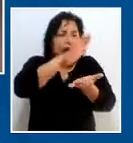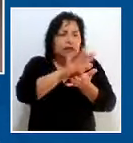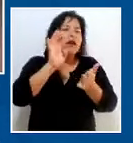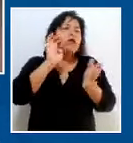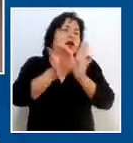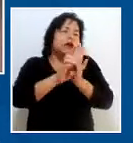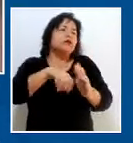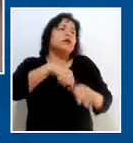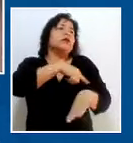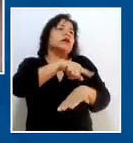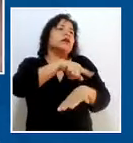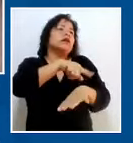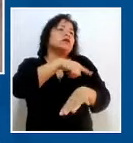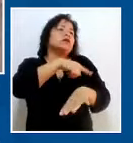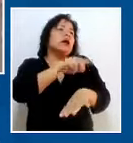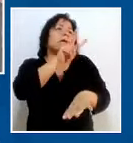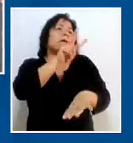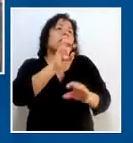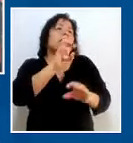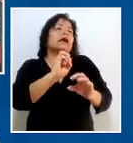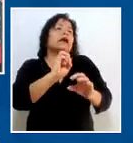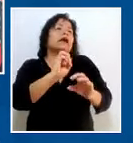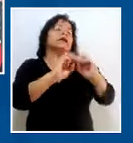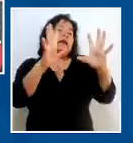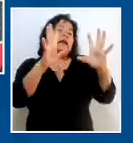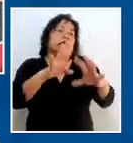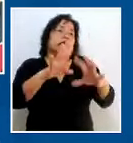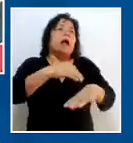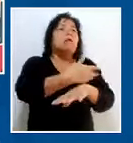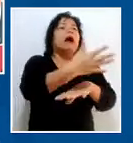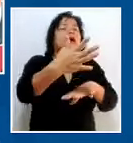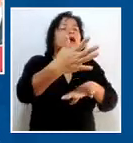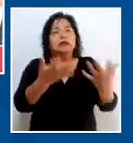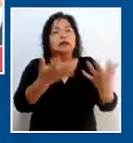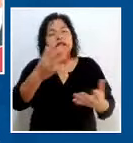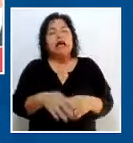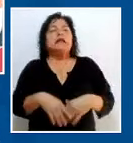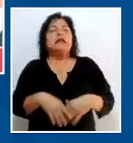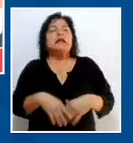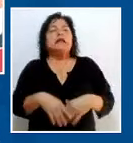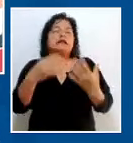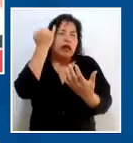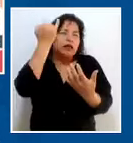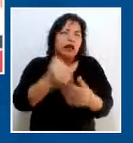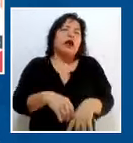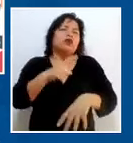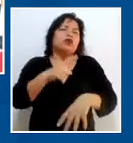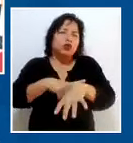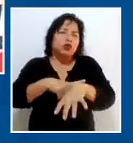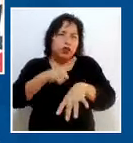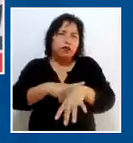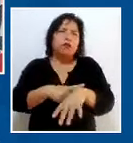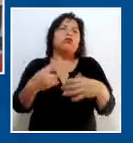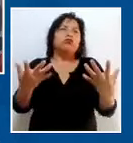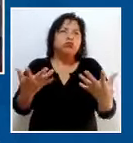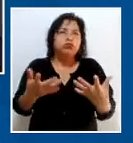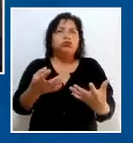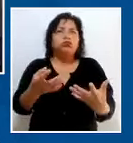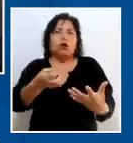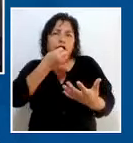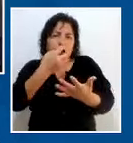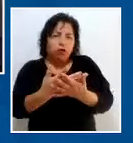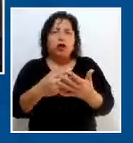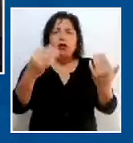20 días adicionales, 10 días adicionales. La idea es que sea un plazo razonable a la justificación que se va a dar,